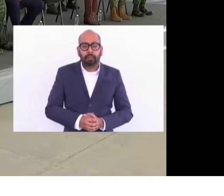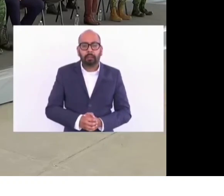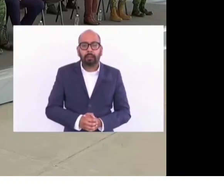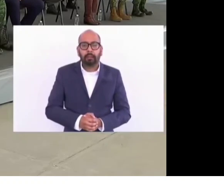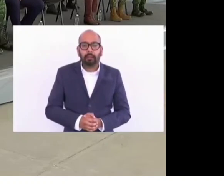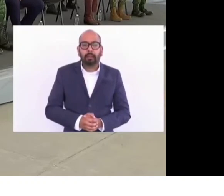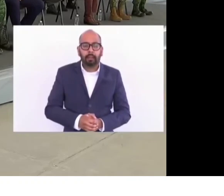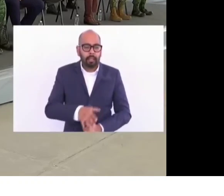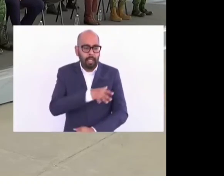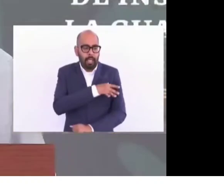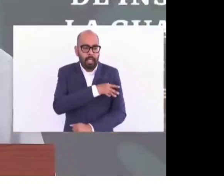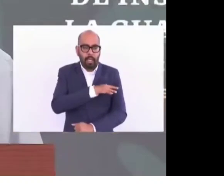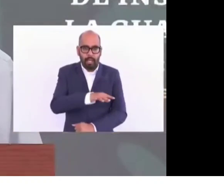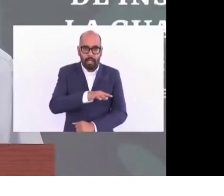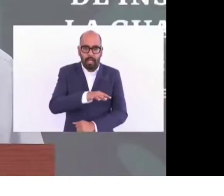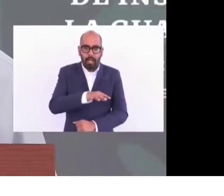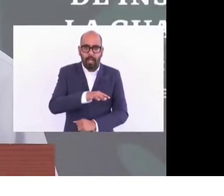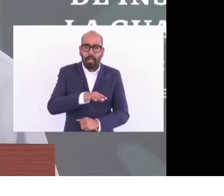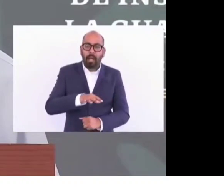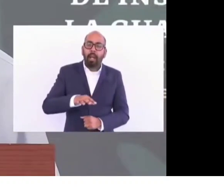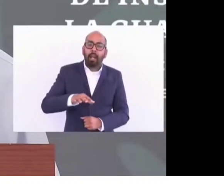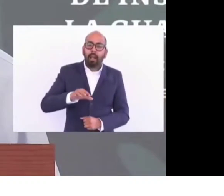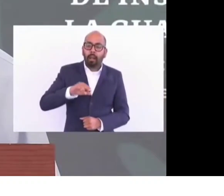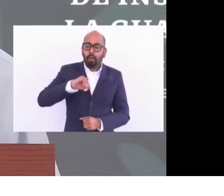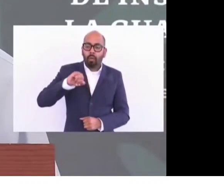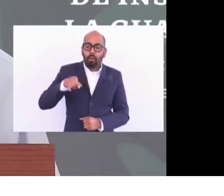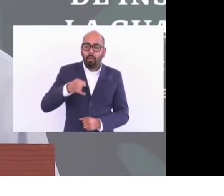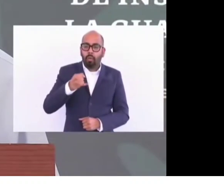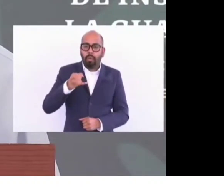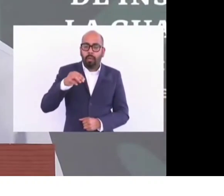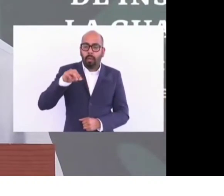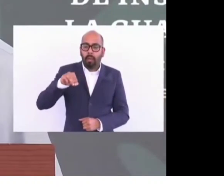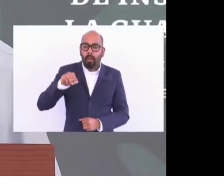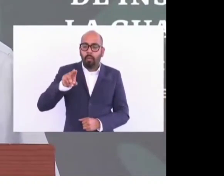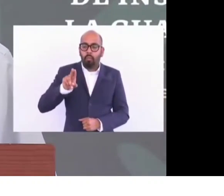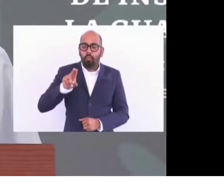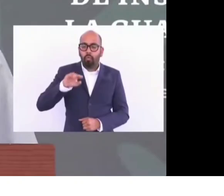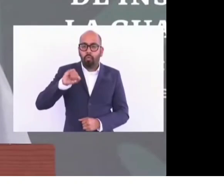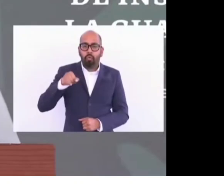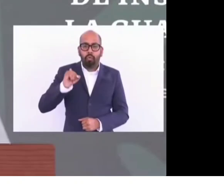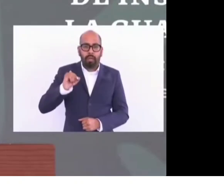el general Francisco J. Mújica, que fue